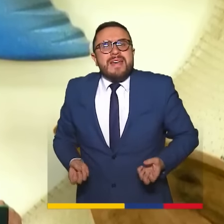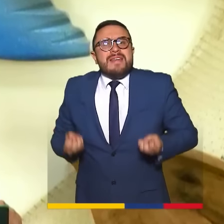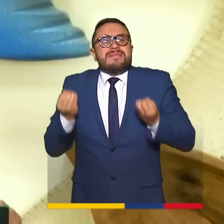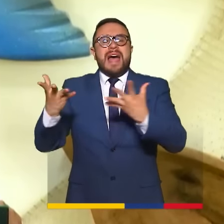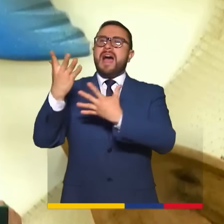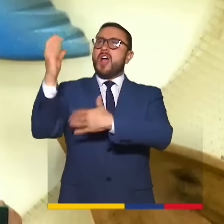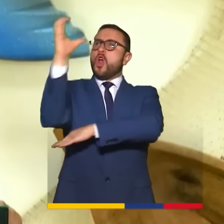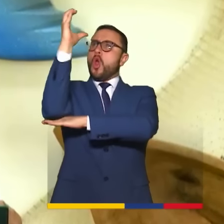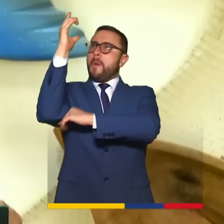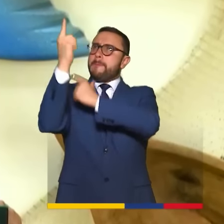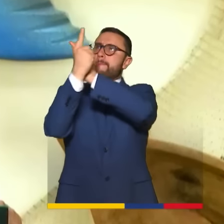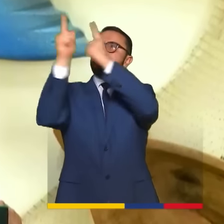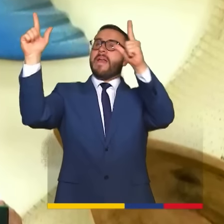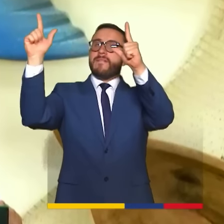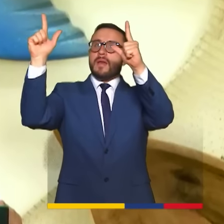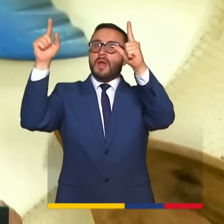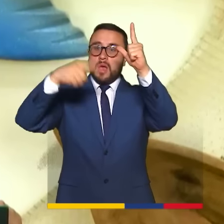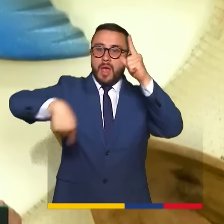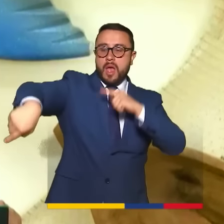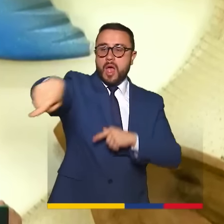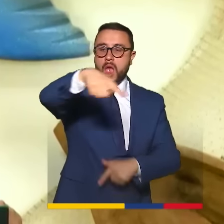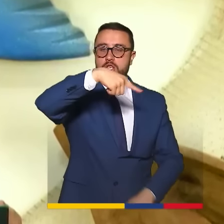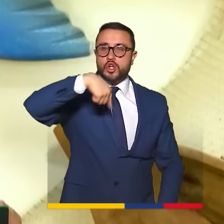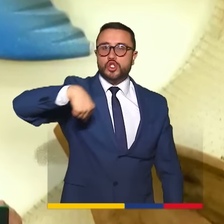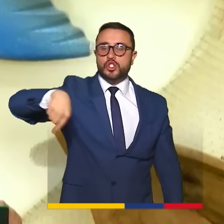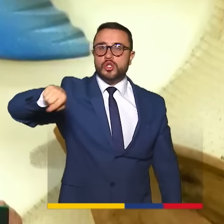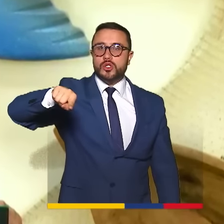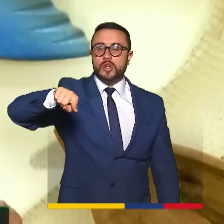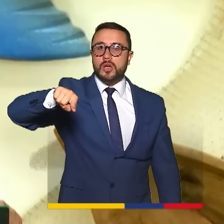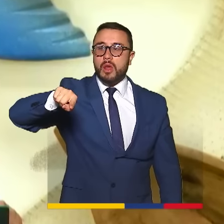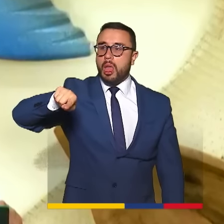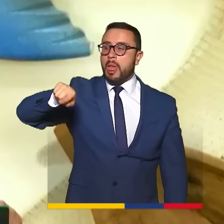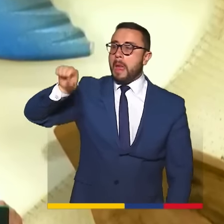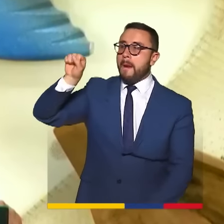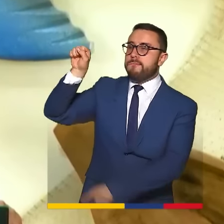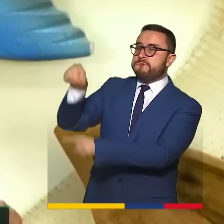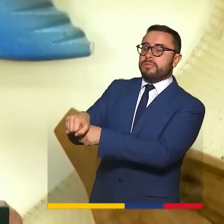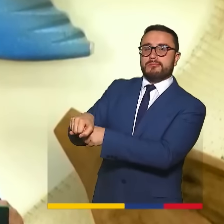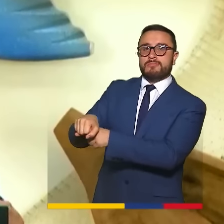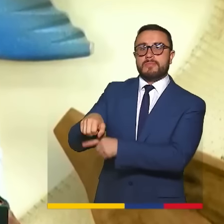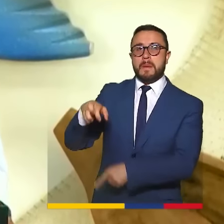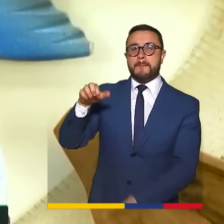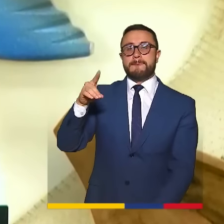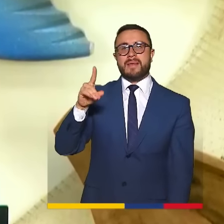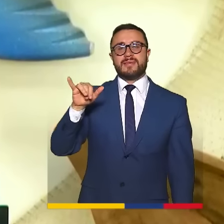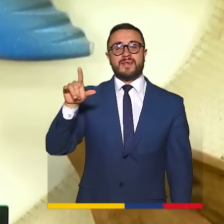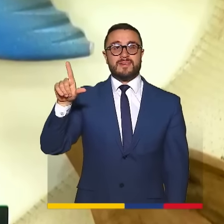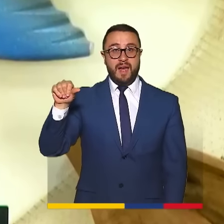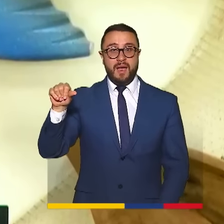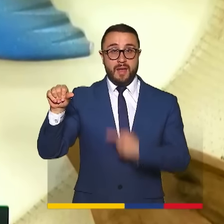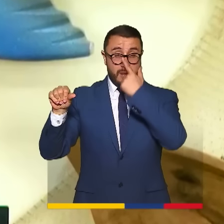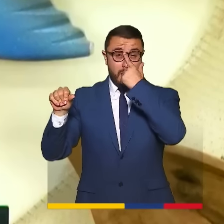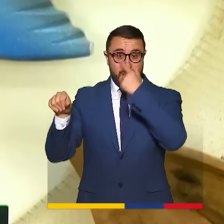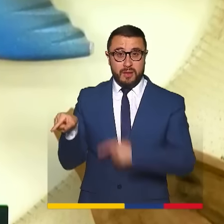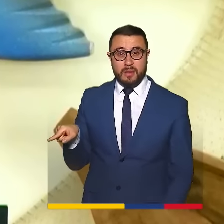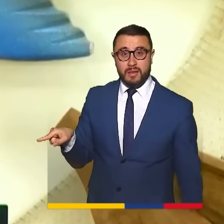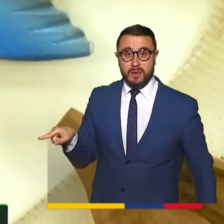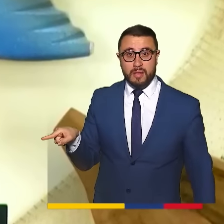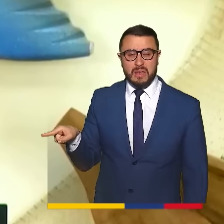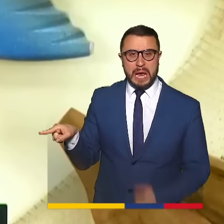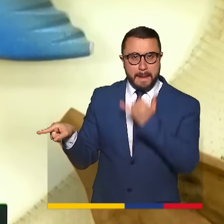se les olvidó. Al general José Prudencio, mariscal José Prudencio Padilla,